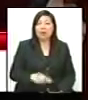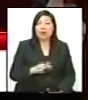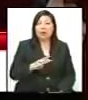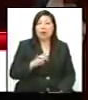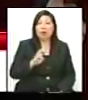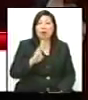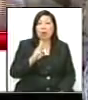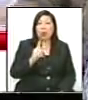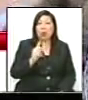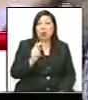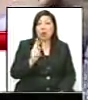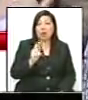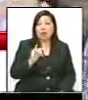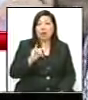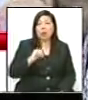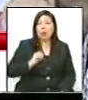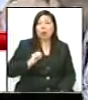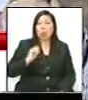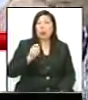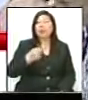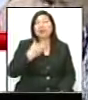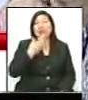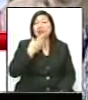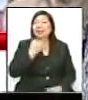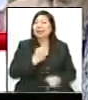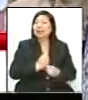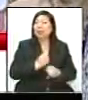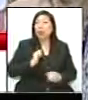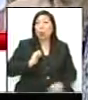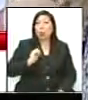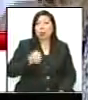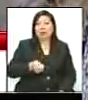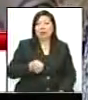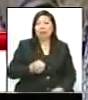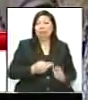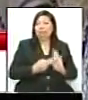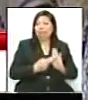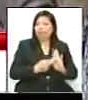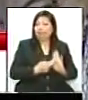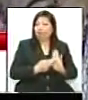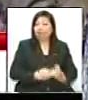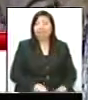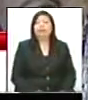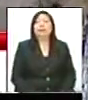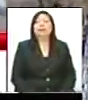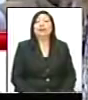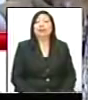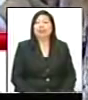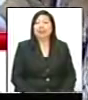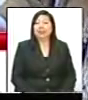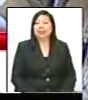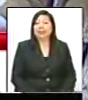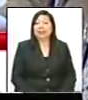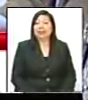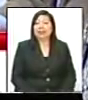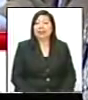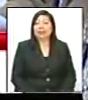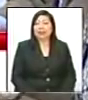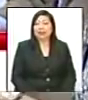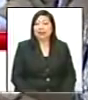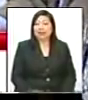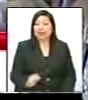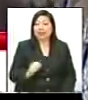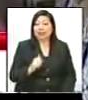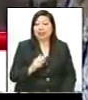Jauregui, juez titular de la Corte Suprema del Poder Judicial, en representación del doctor Prado